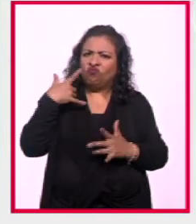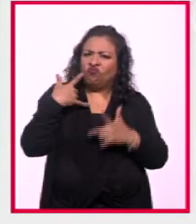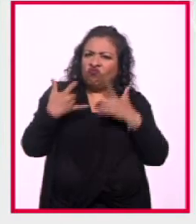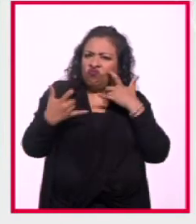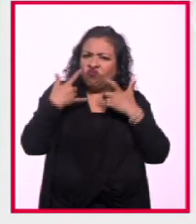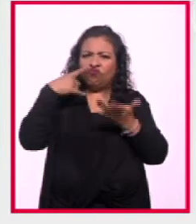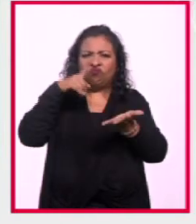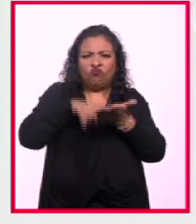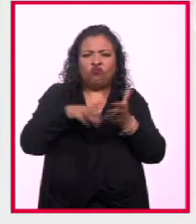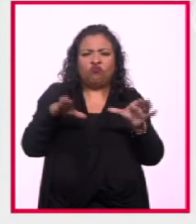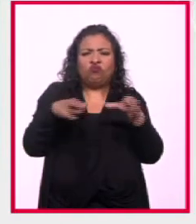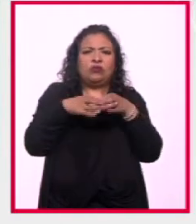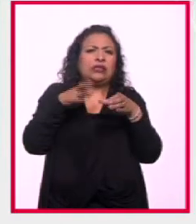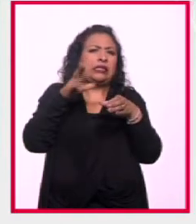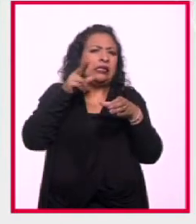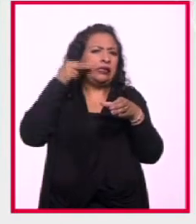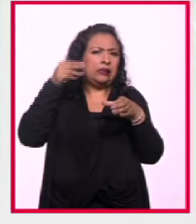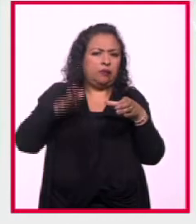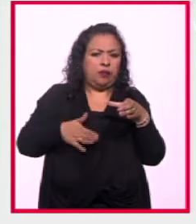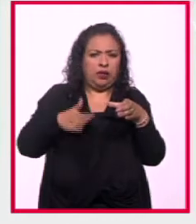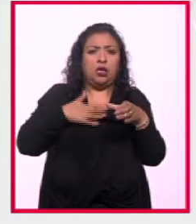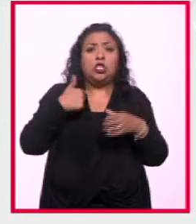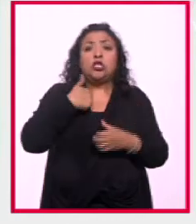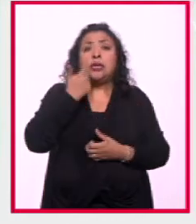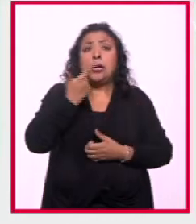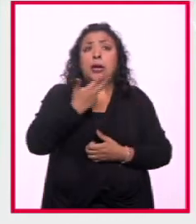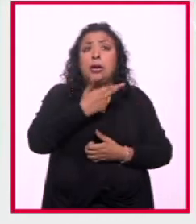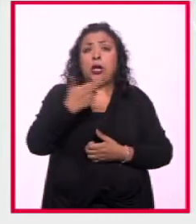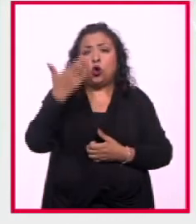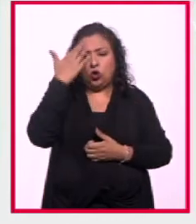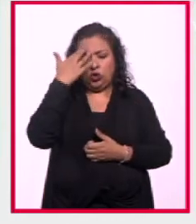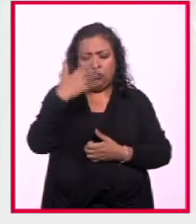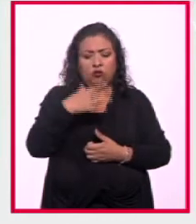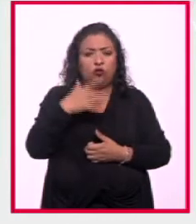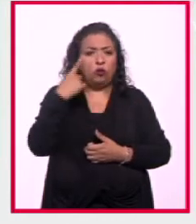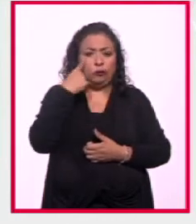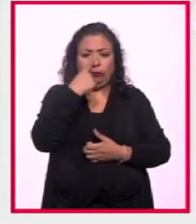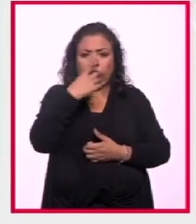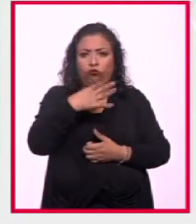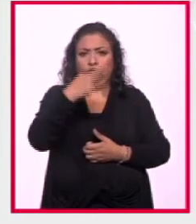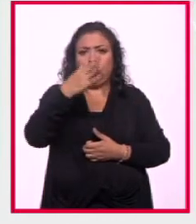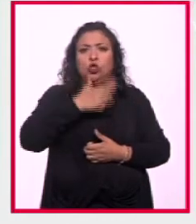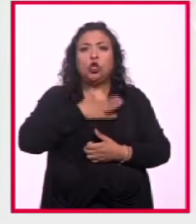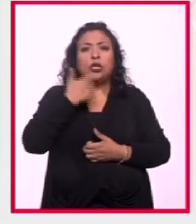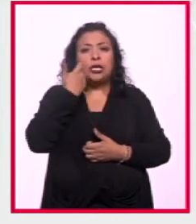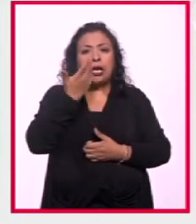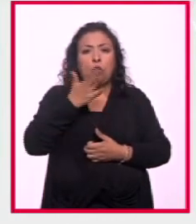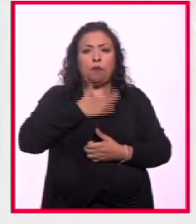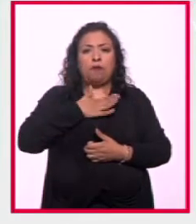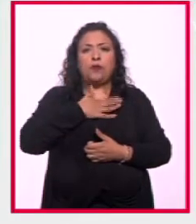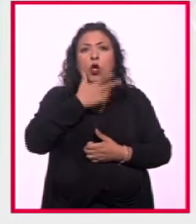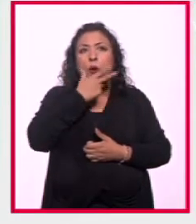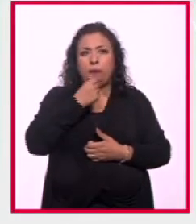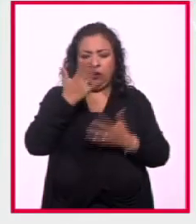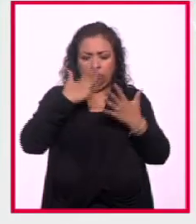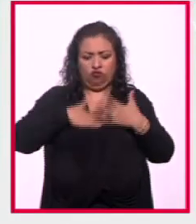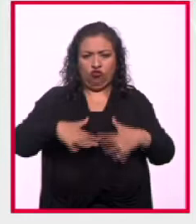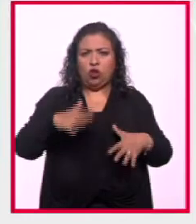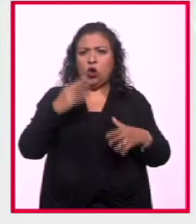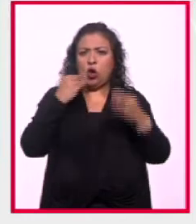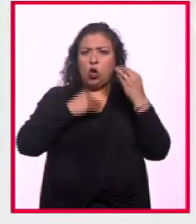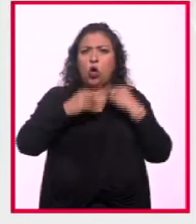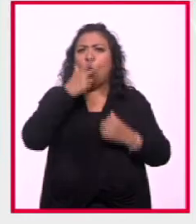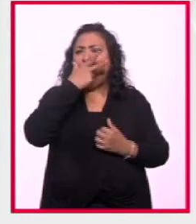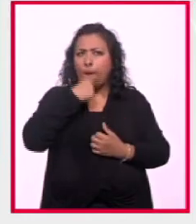dentro del zapatismo porque se reconociera esta elección que ella estaba haciendo de género se vestía de hombre